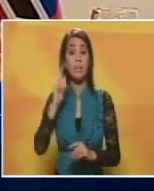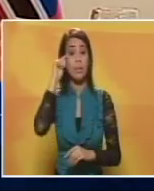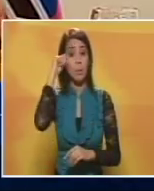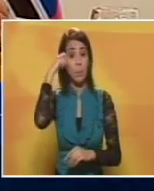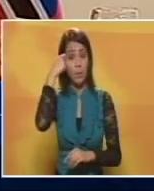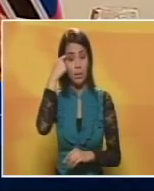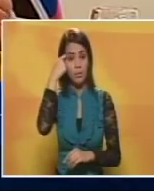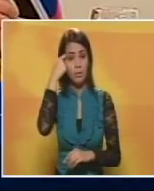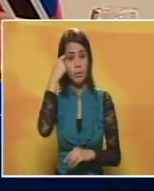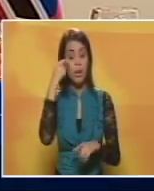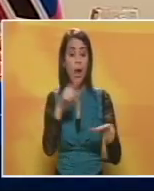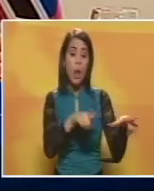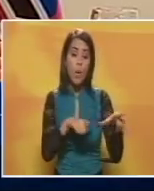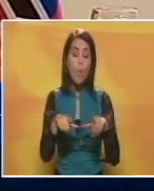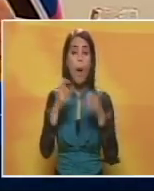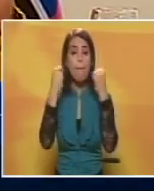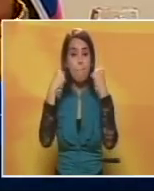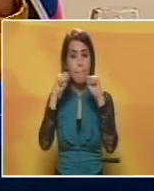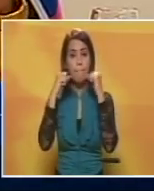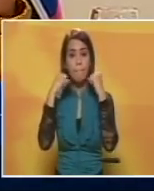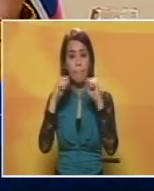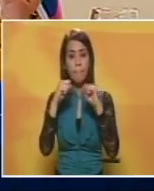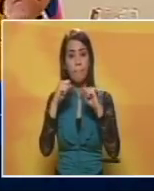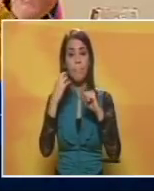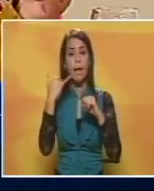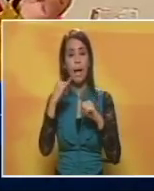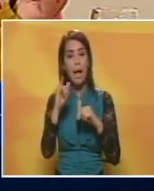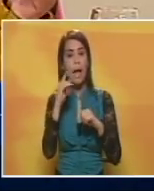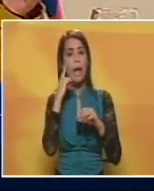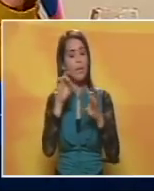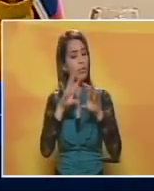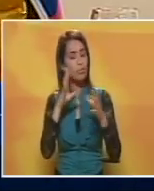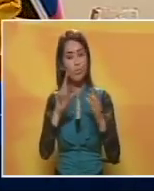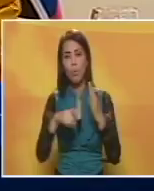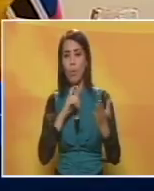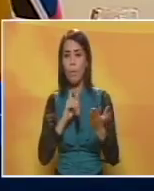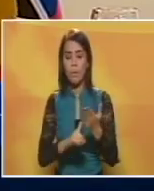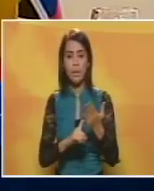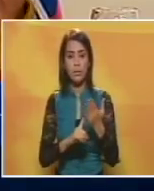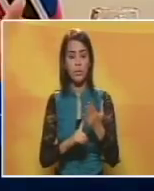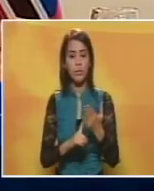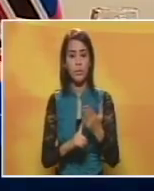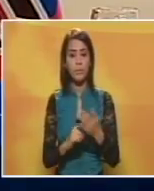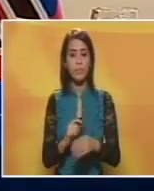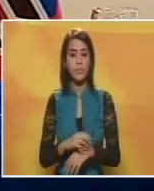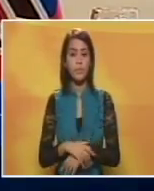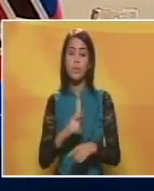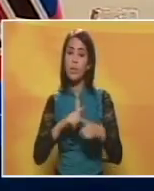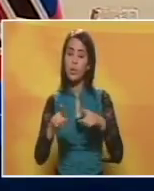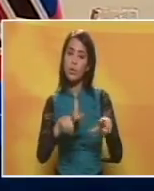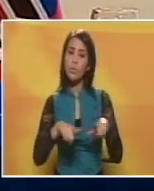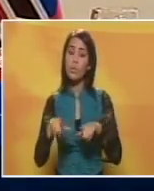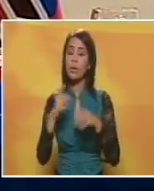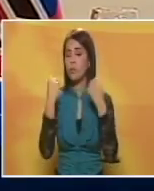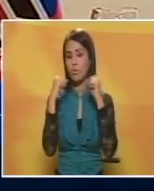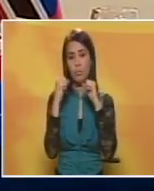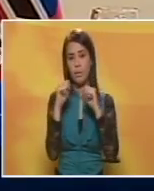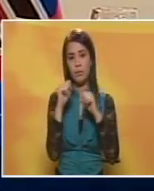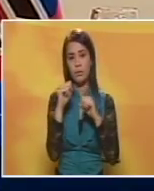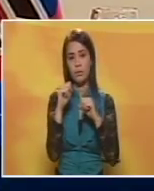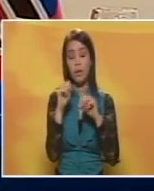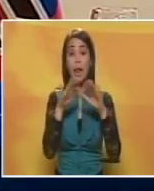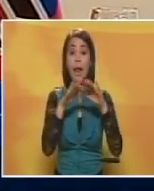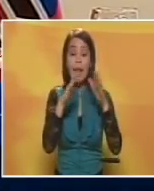recuerden, en los centros pilotos van a tener la herradura completa, y como siempre en los otros centros que no son pilotos va a estar